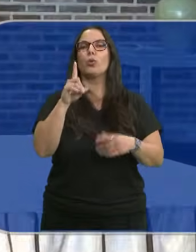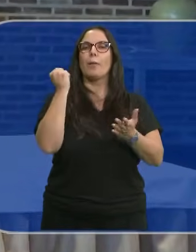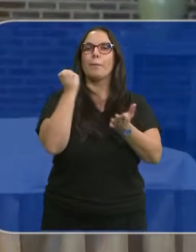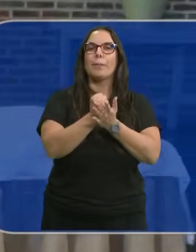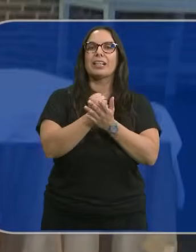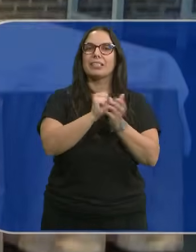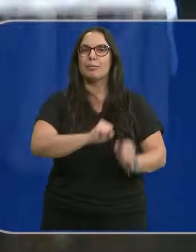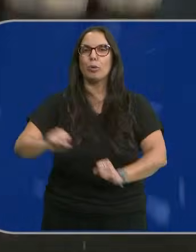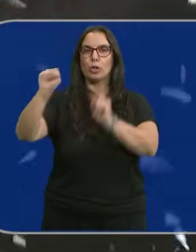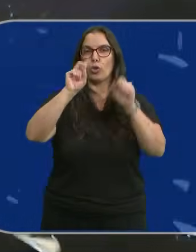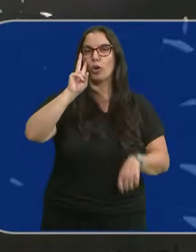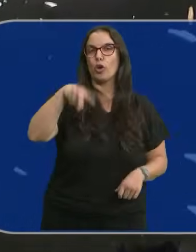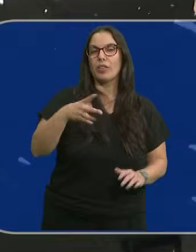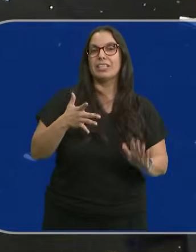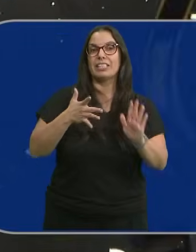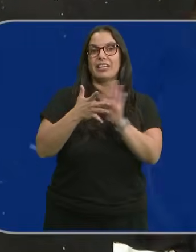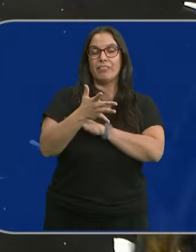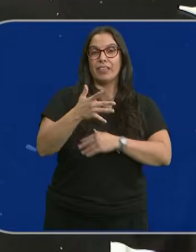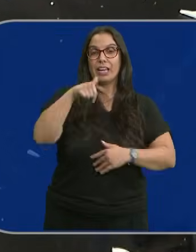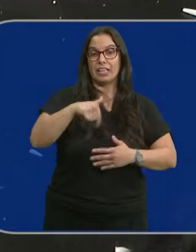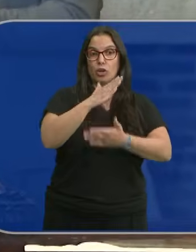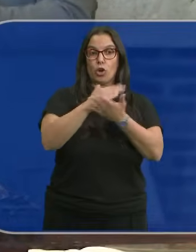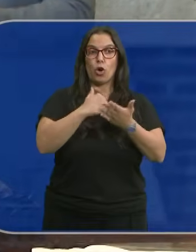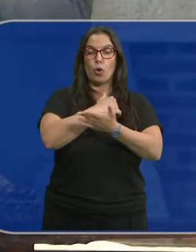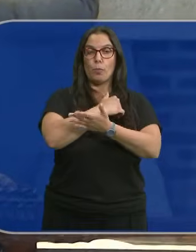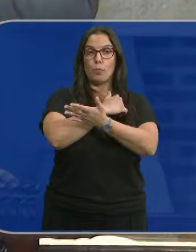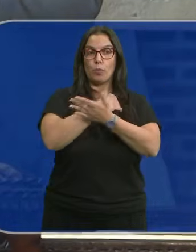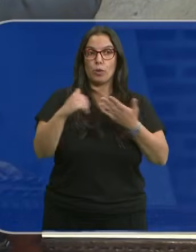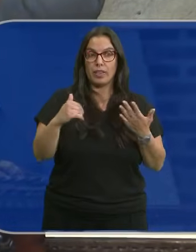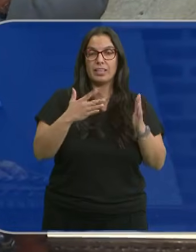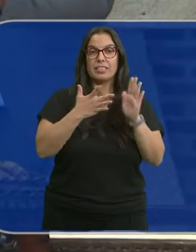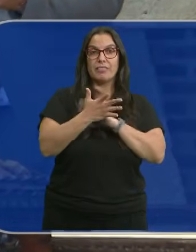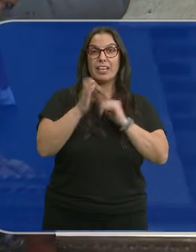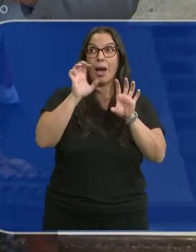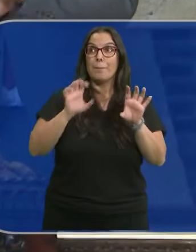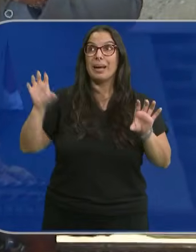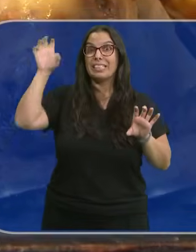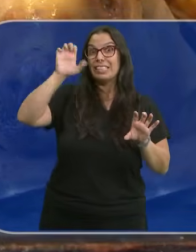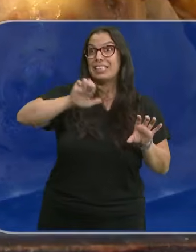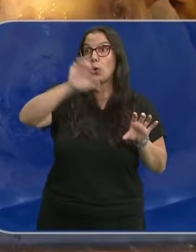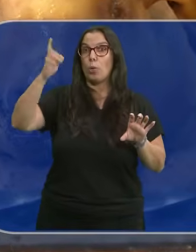protección reconocidas, lo que nos sitúa, solo a la comunidad, por encima de 14 países europeos.